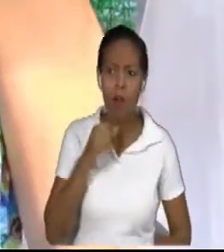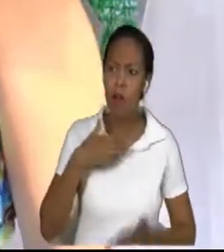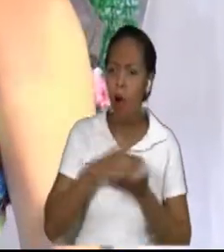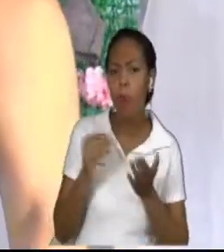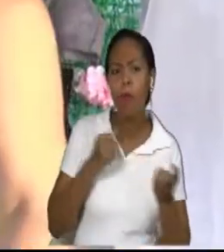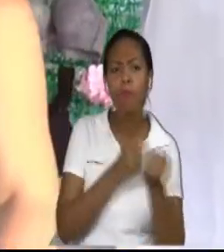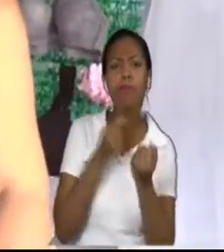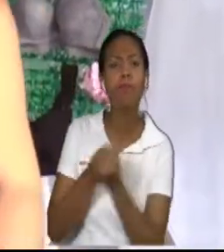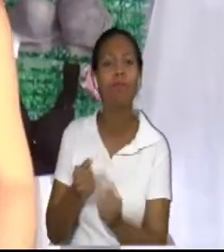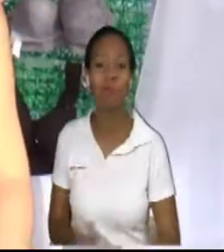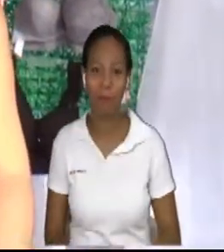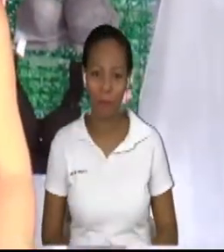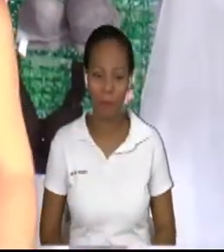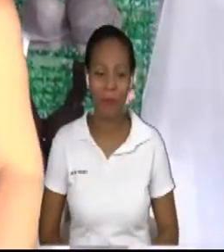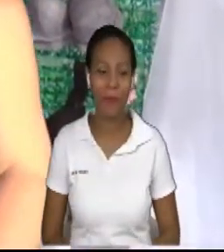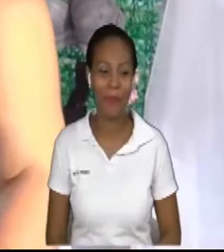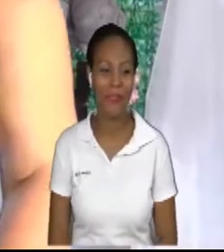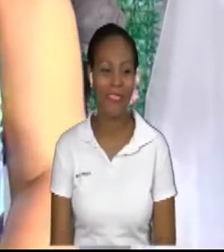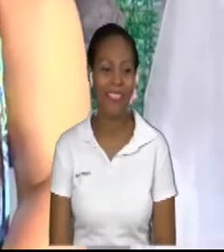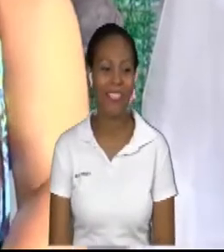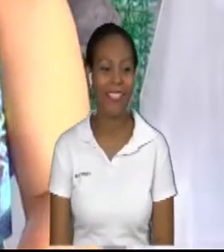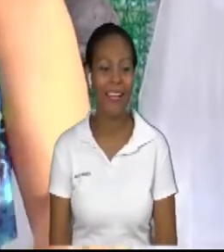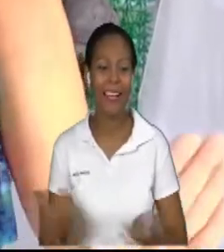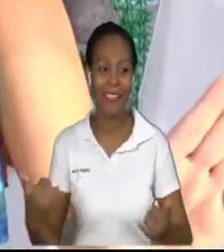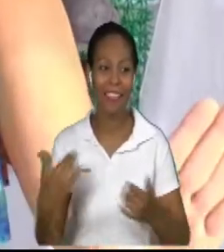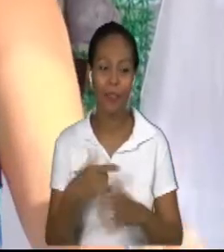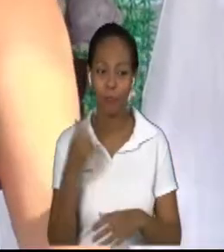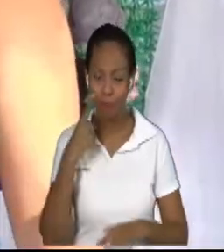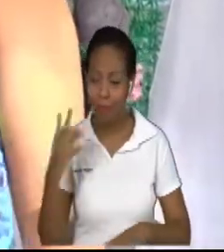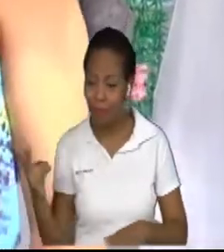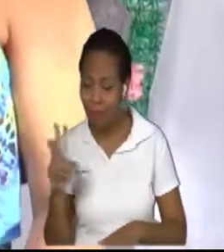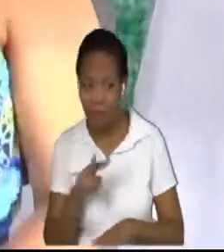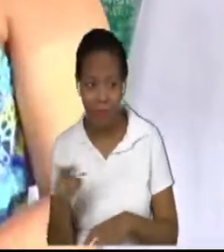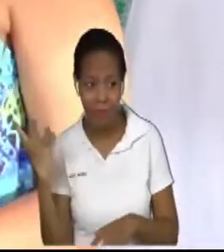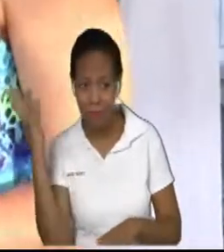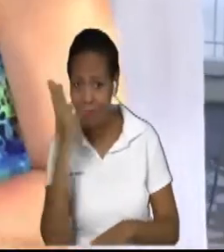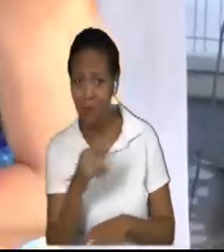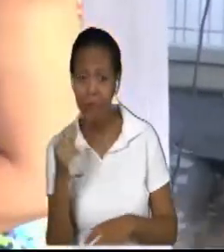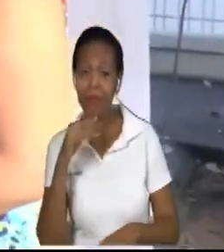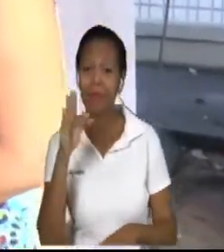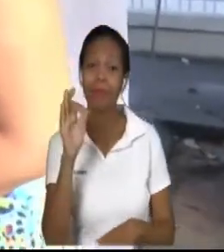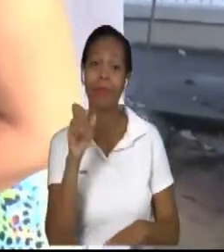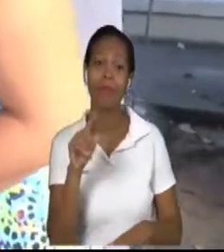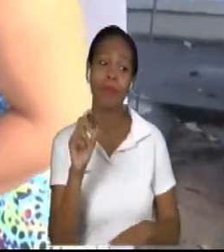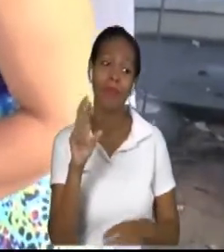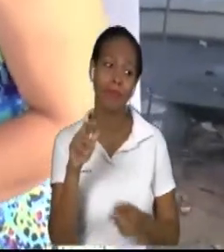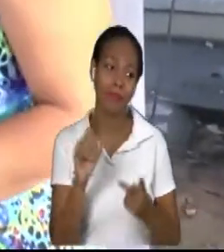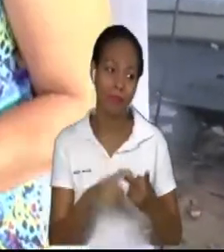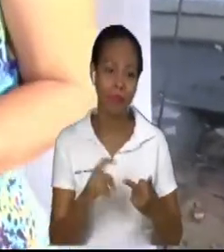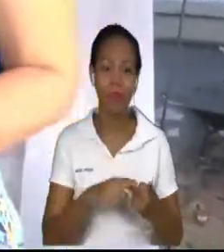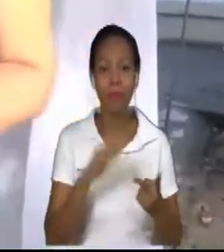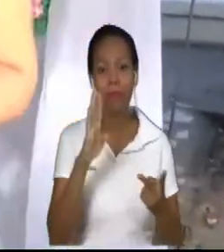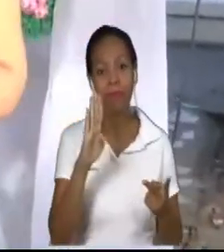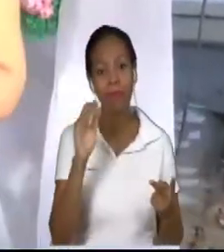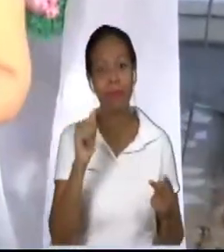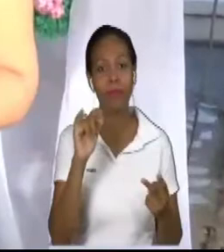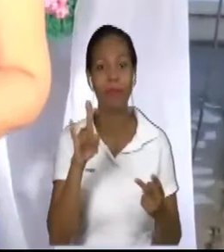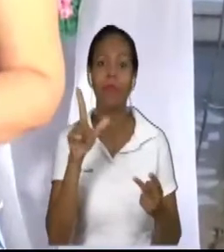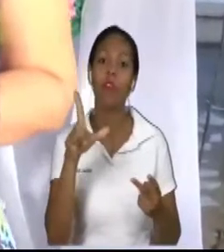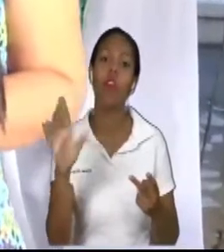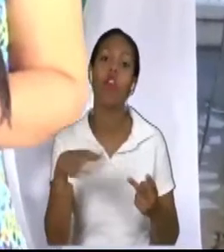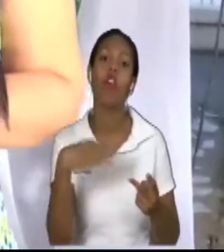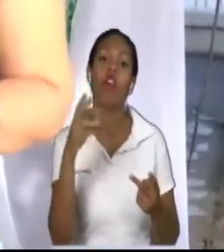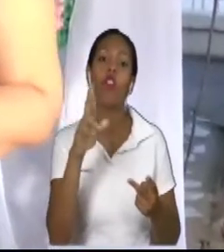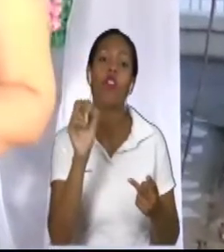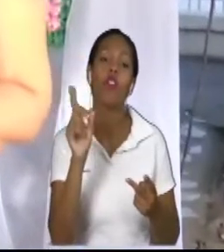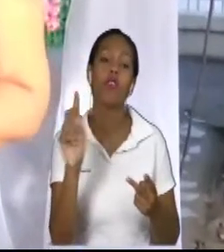Bermeja. Bueno, aquí estamos en medio de dos, están súper preciosos, el Tesoro Tienda y el Baúl Rosa. ¿Qué decirle a aquellas